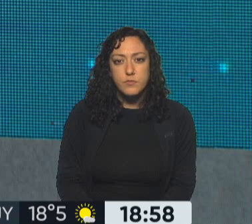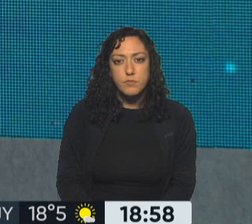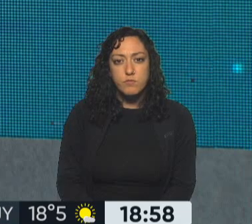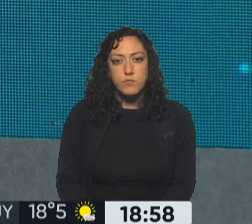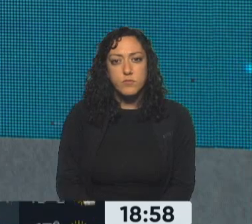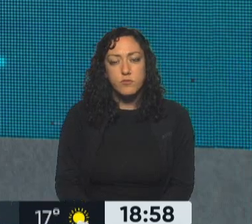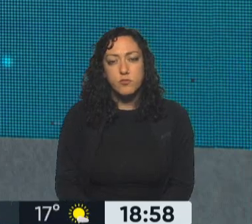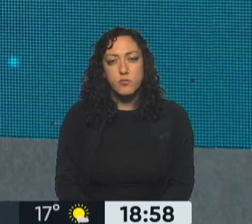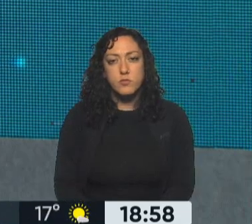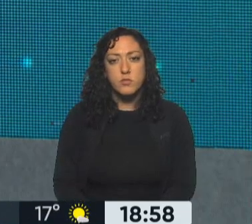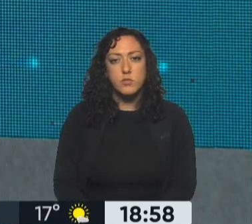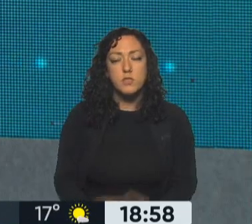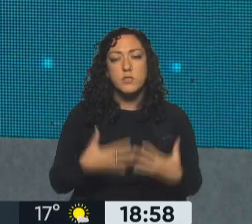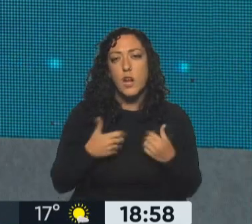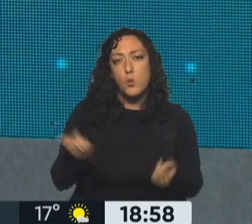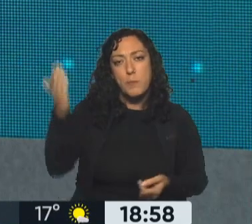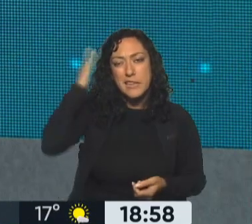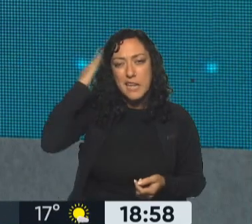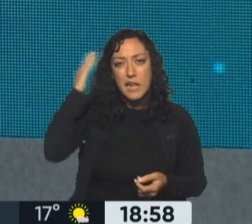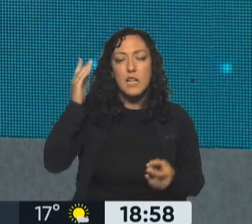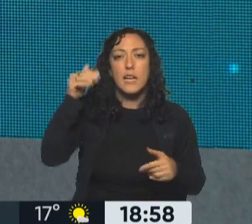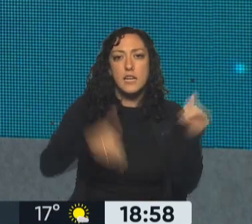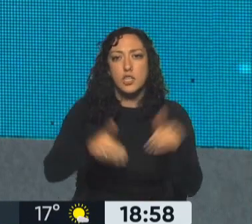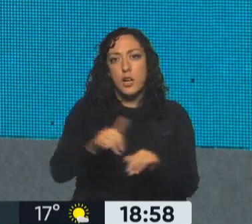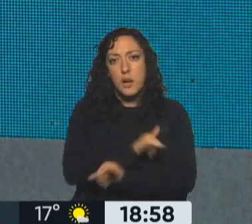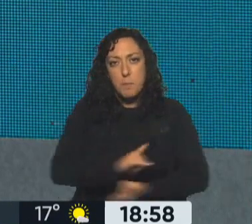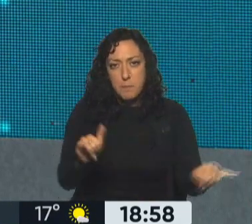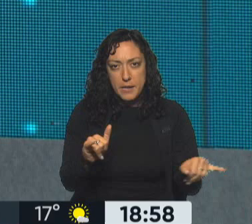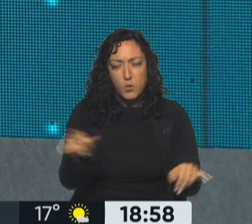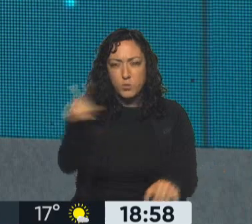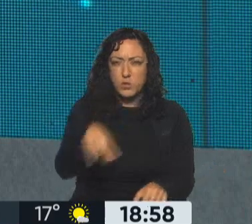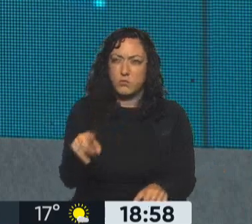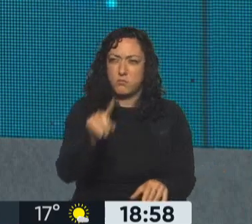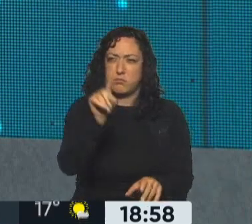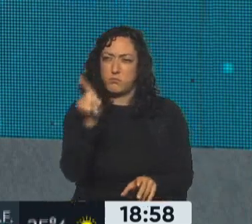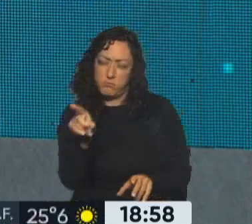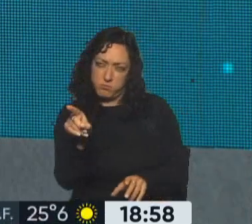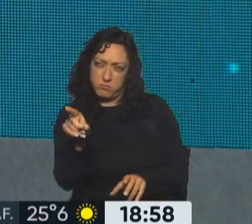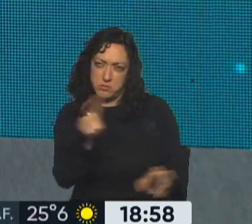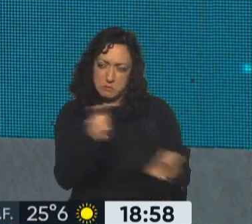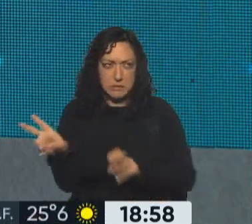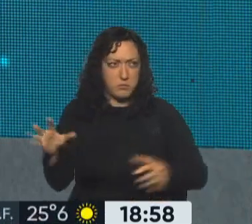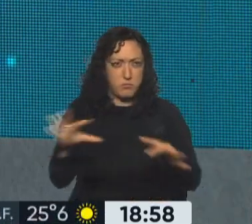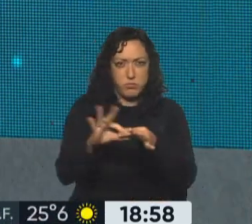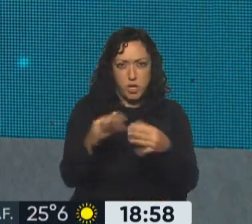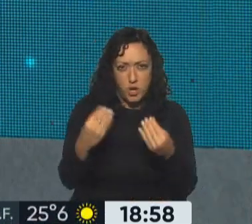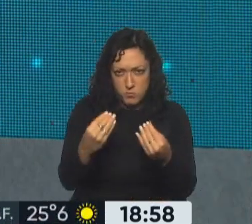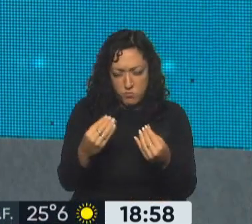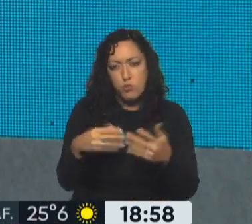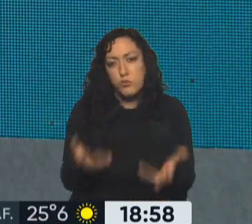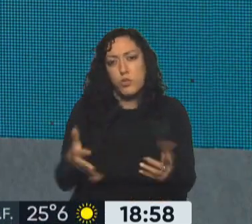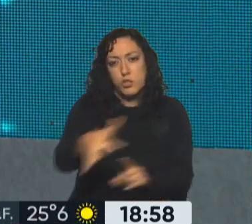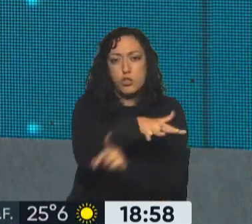Vamos a hablar de salud mental y campaña electoral. Ustedes se preguntarán cómo unimos estos dos temas. Por supuesto que le vamos a dar un marco,